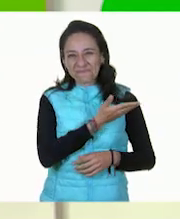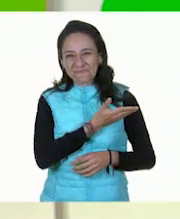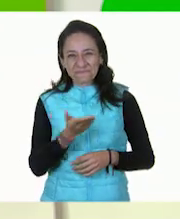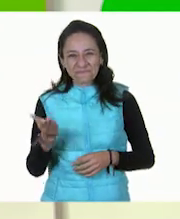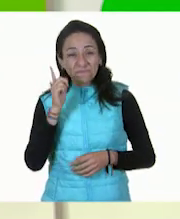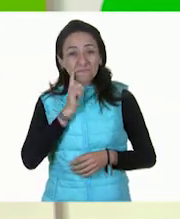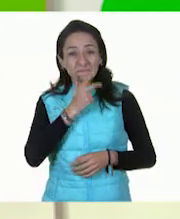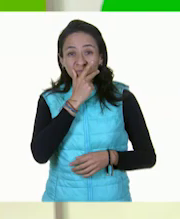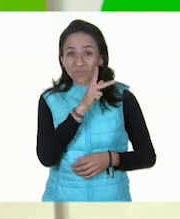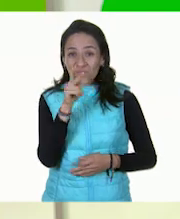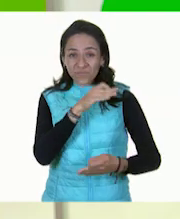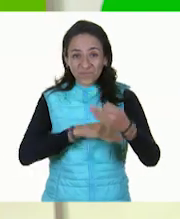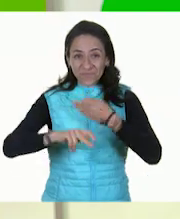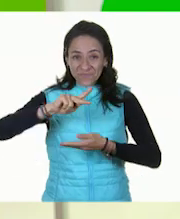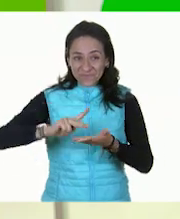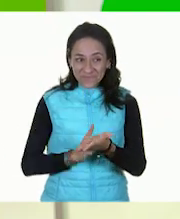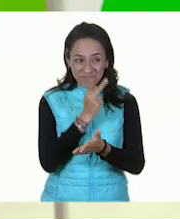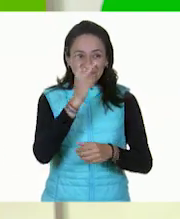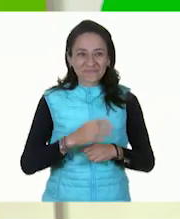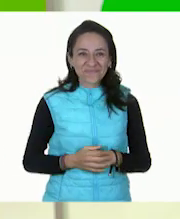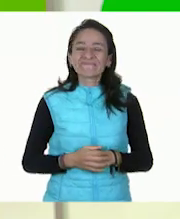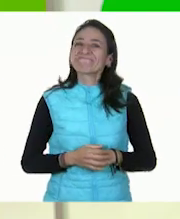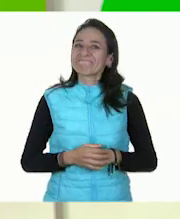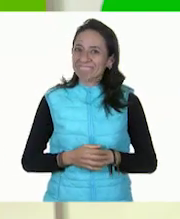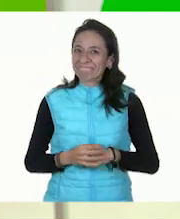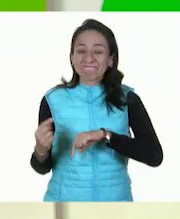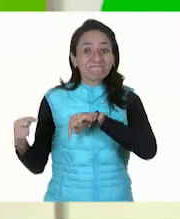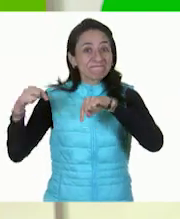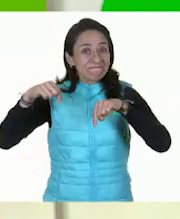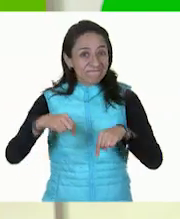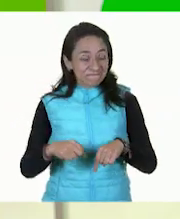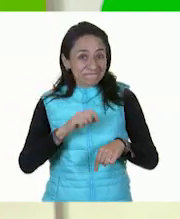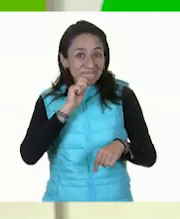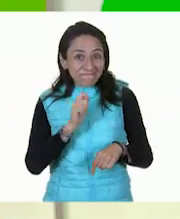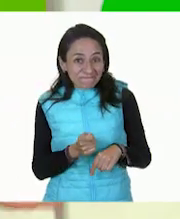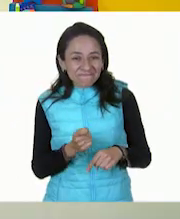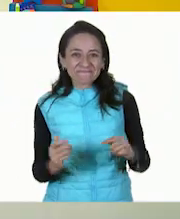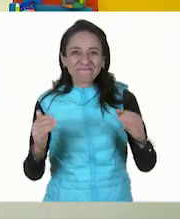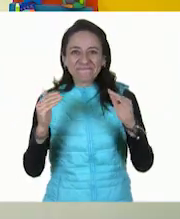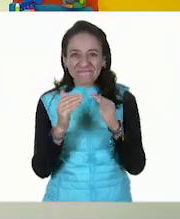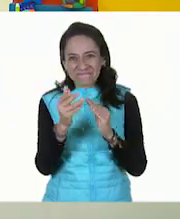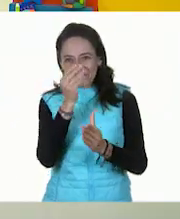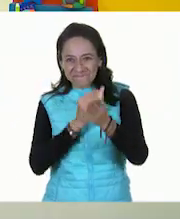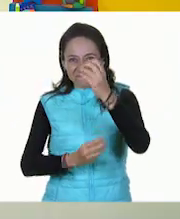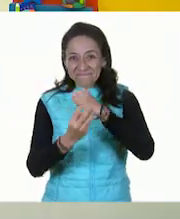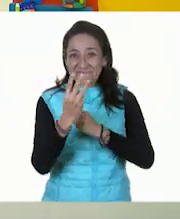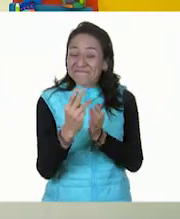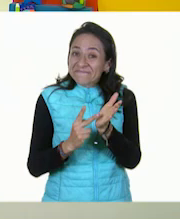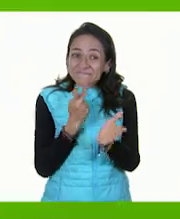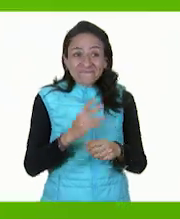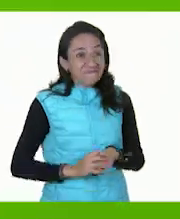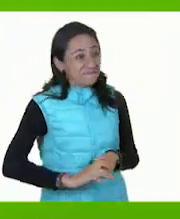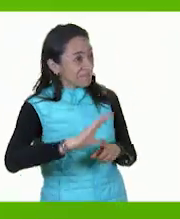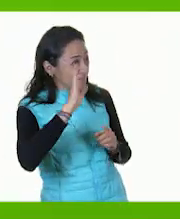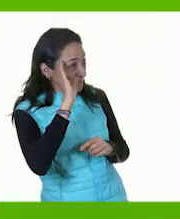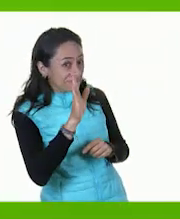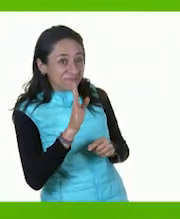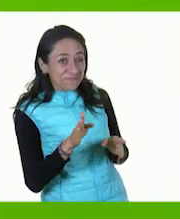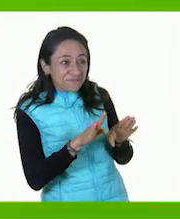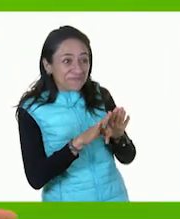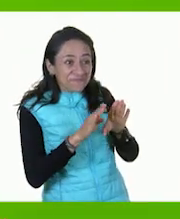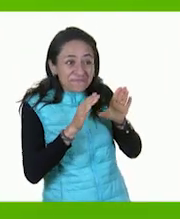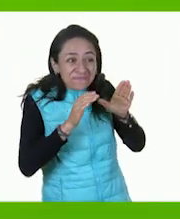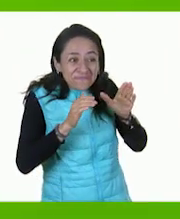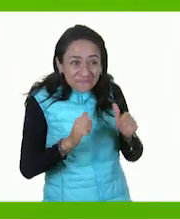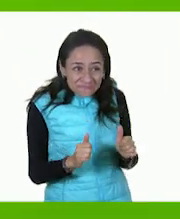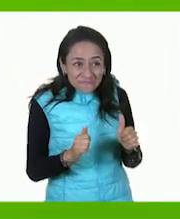nuevo, qué gusto encontrarlos una vez más aquí en Aprende en Casa 3. Hola Itza, ¿cómo estás? Hola Sohar, estoy muy bien,